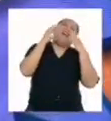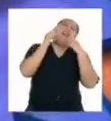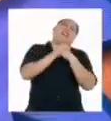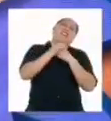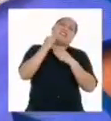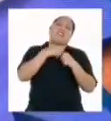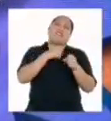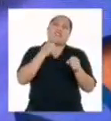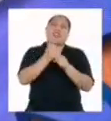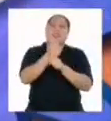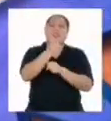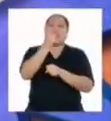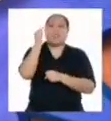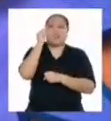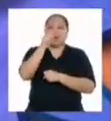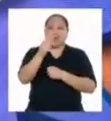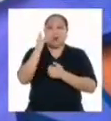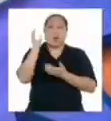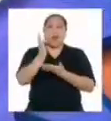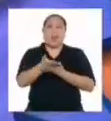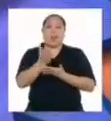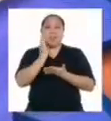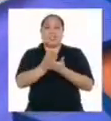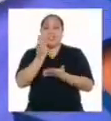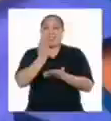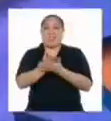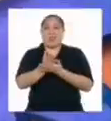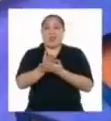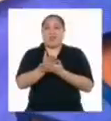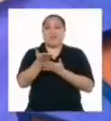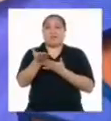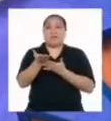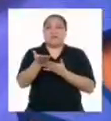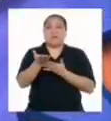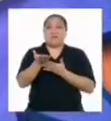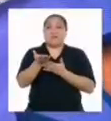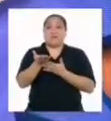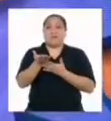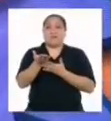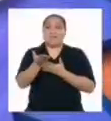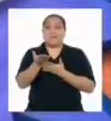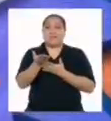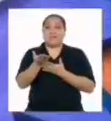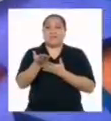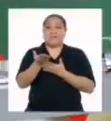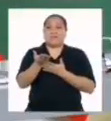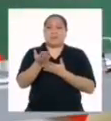¡He triunfado! ¡Tu castigo será!